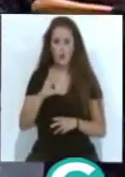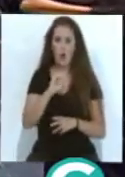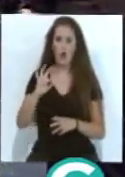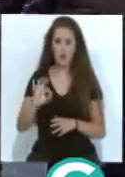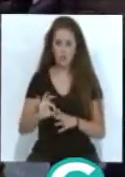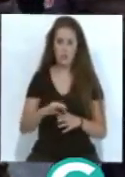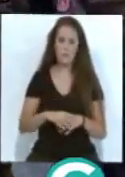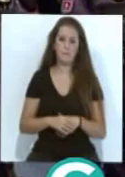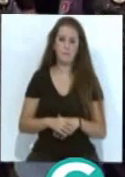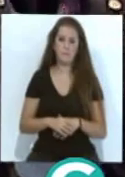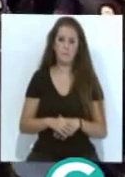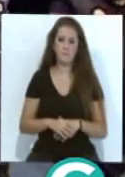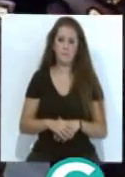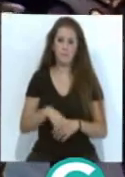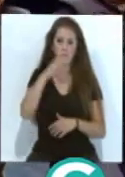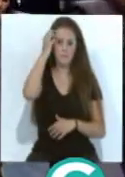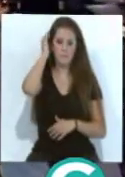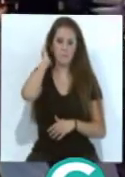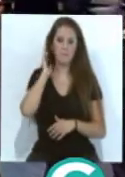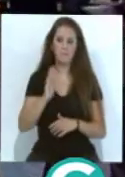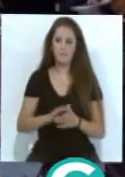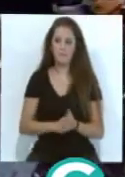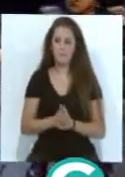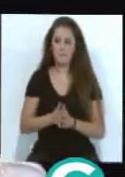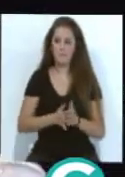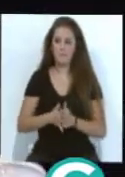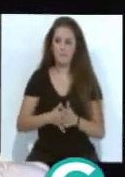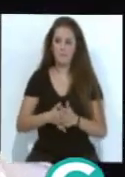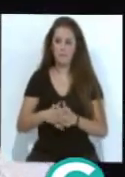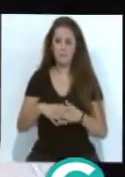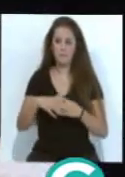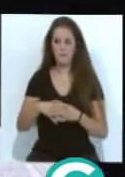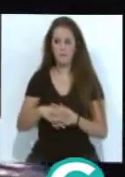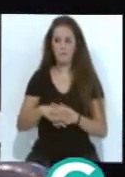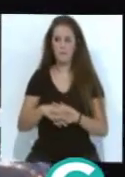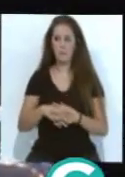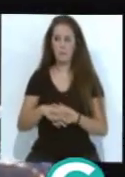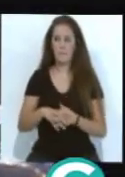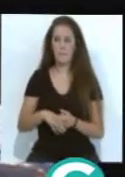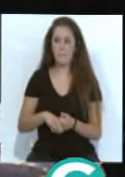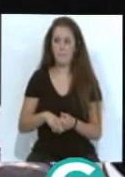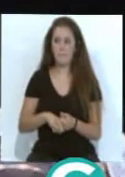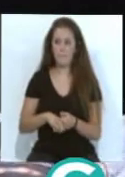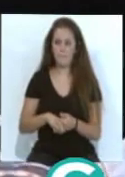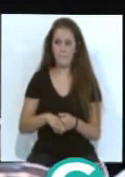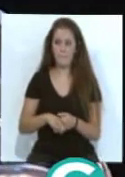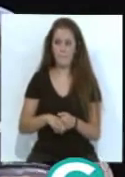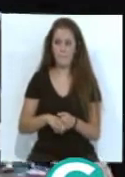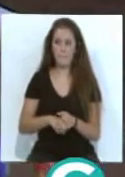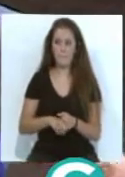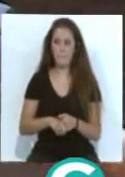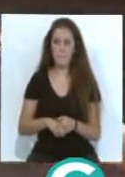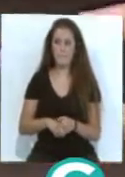Dicen que no sufrí y tenía dureza hasta la junta. Estamos agobiados con tantísima